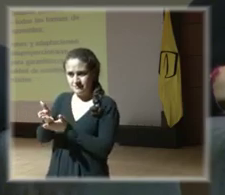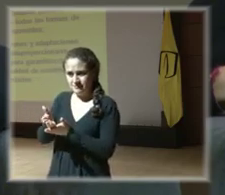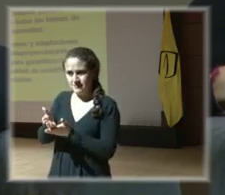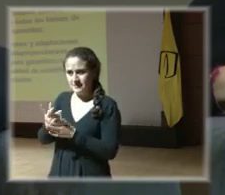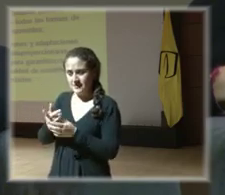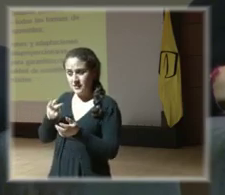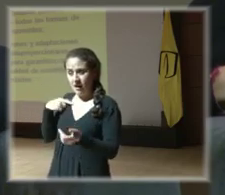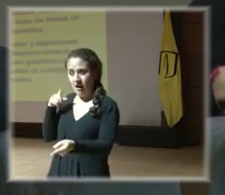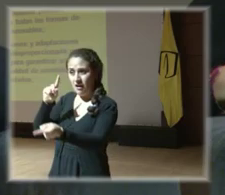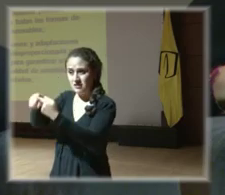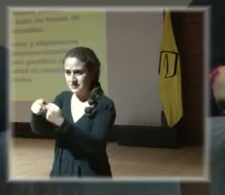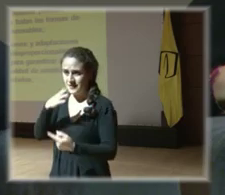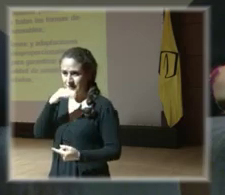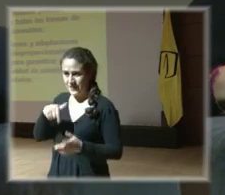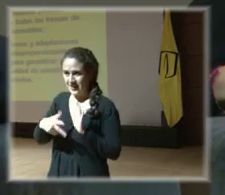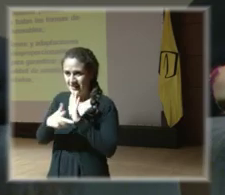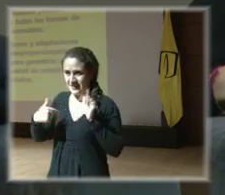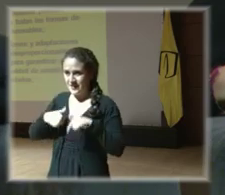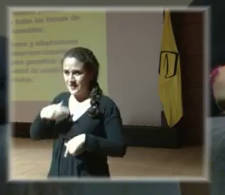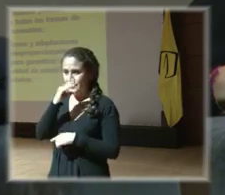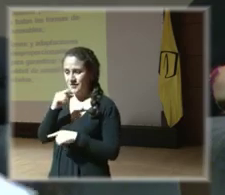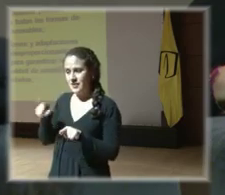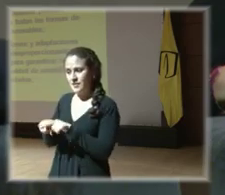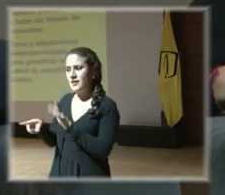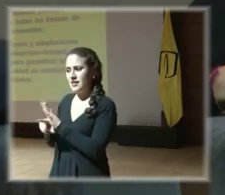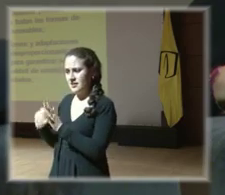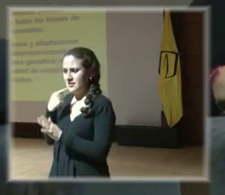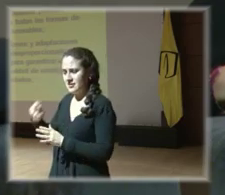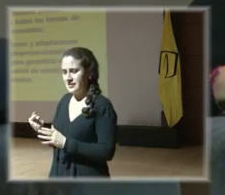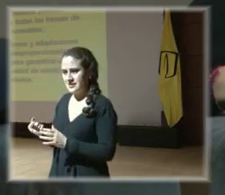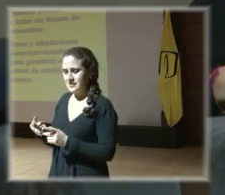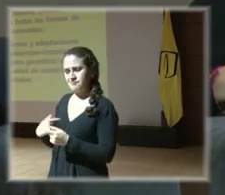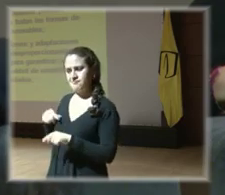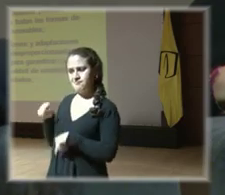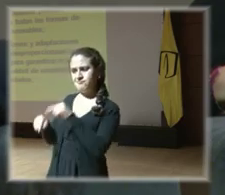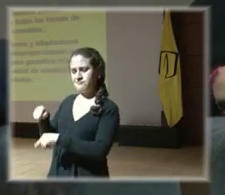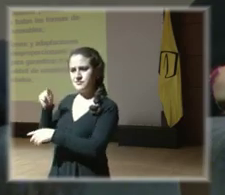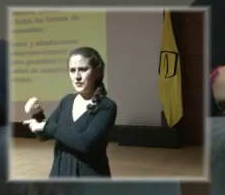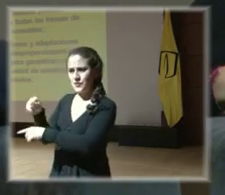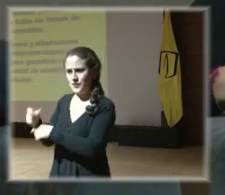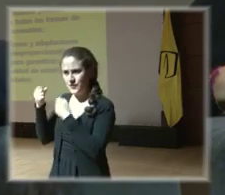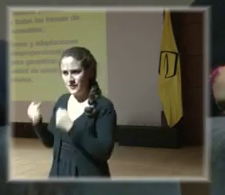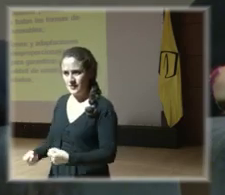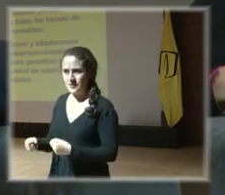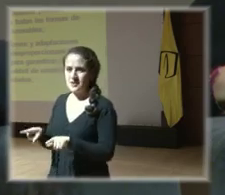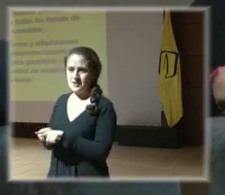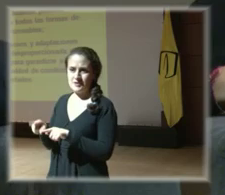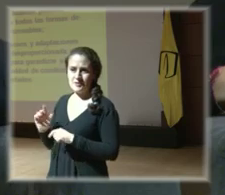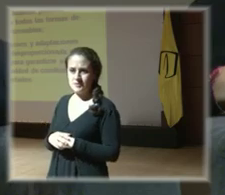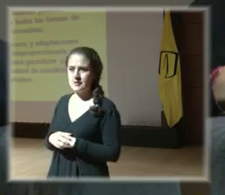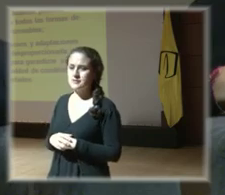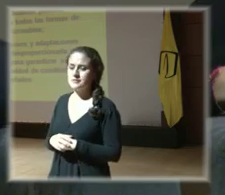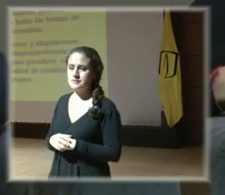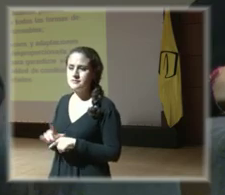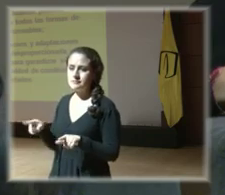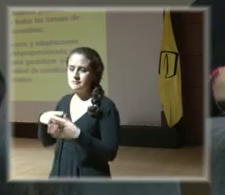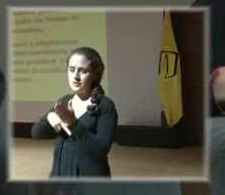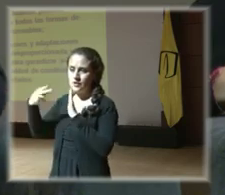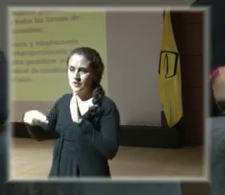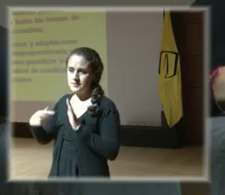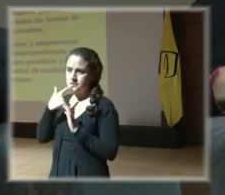que sean indefinidas, ¿no? Entonces, creo que es una ley que se puede bastante cuestionable, no solamente en sí misma, sino a la luz de la